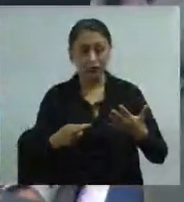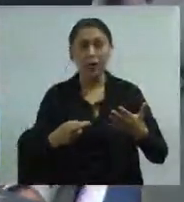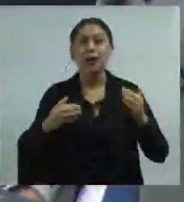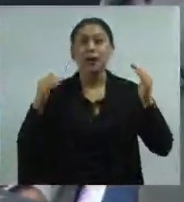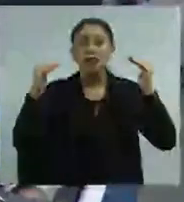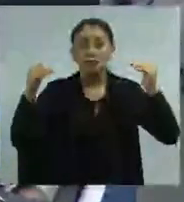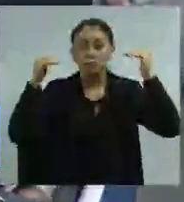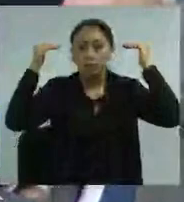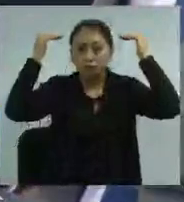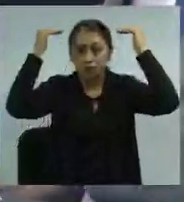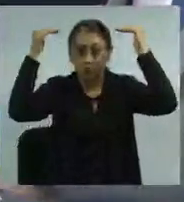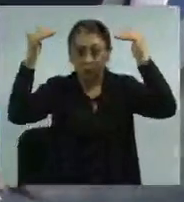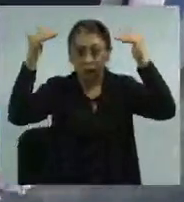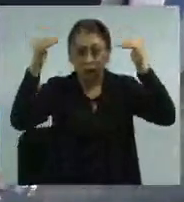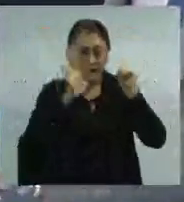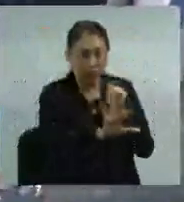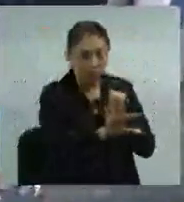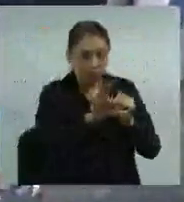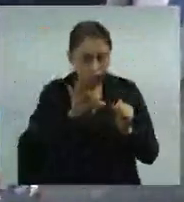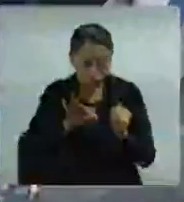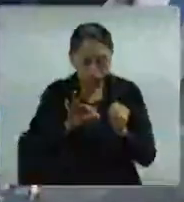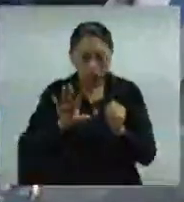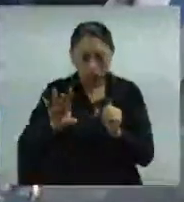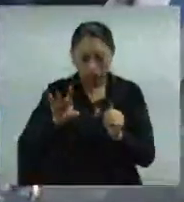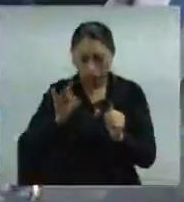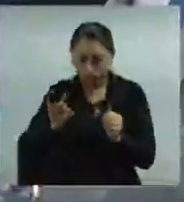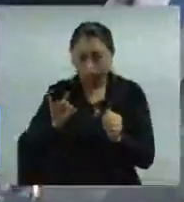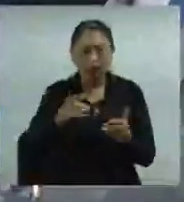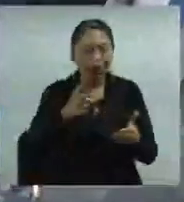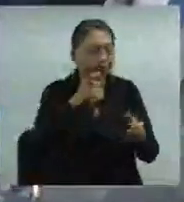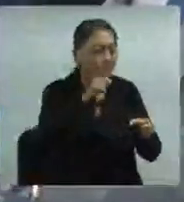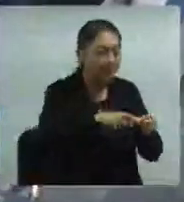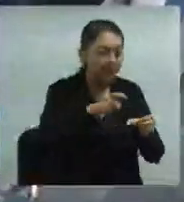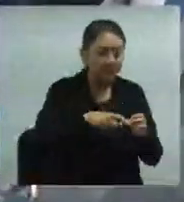sean principalmente nominados ahí y posteriormente electos aquí